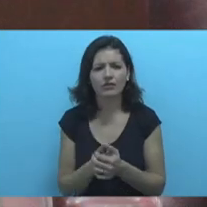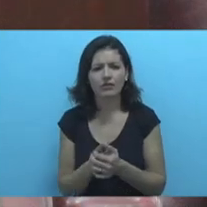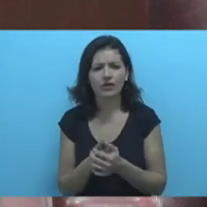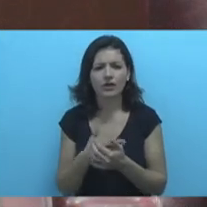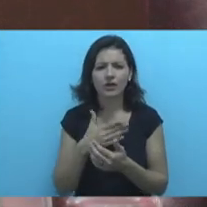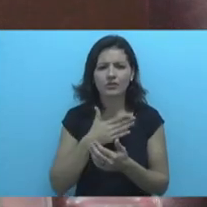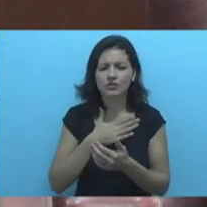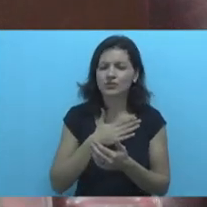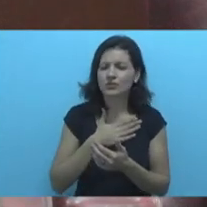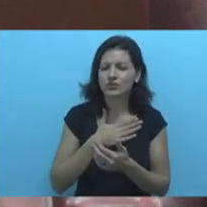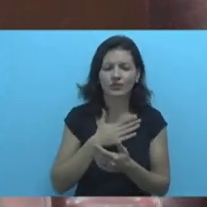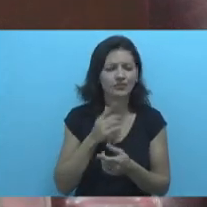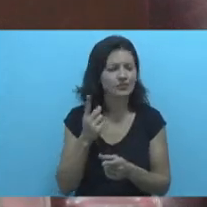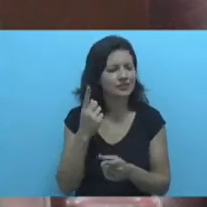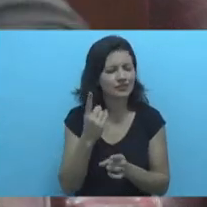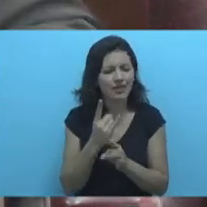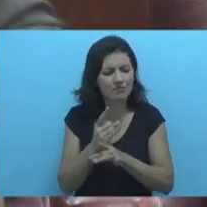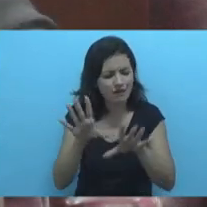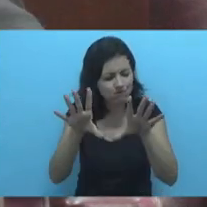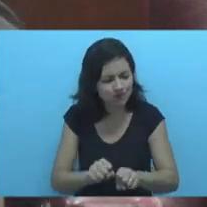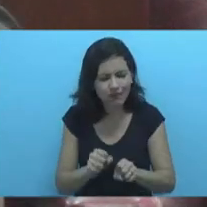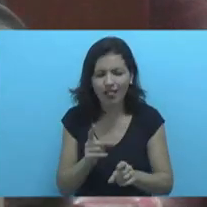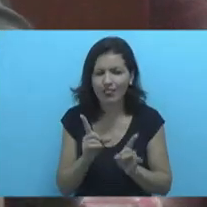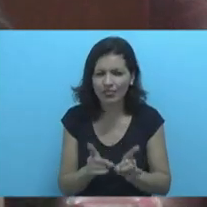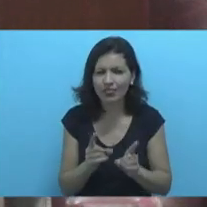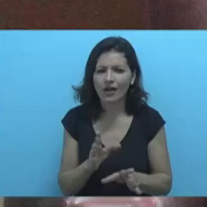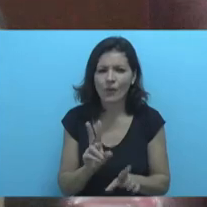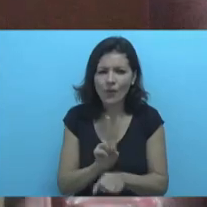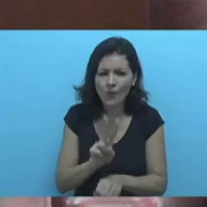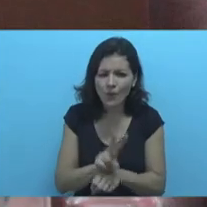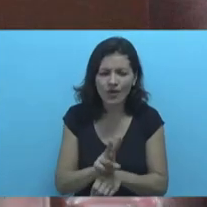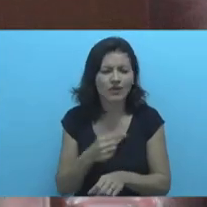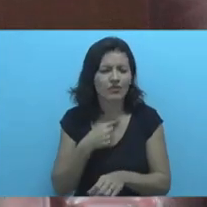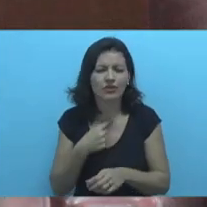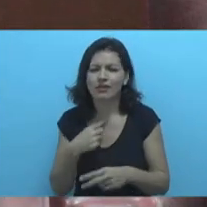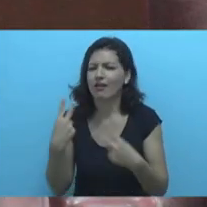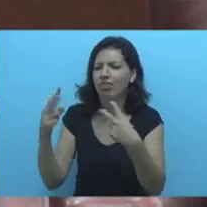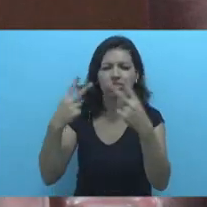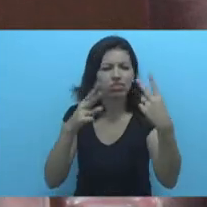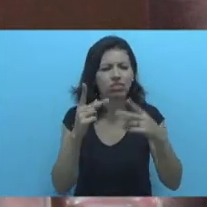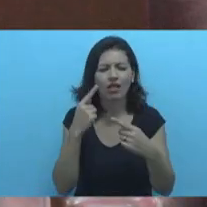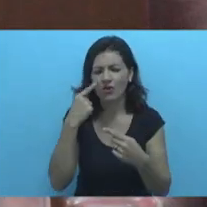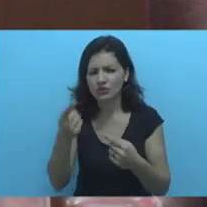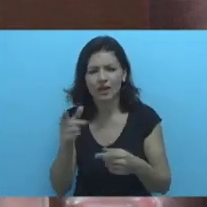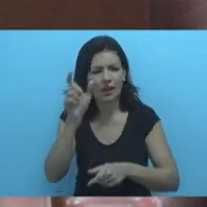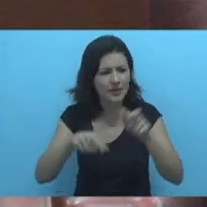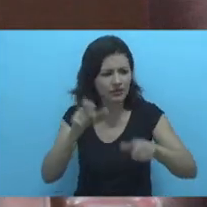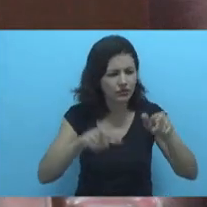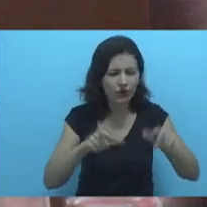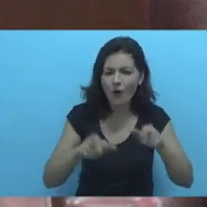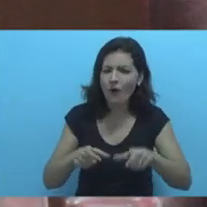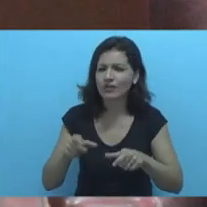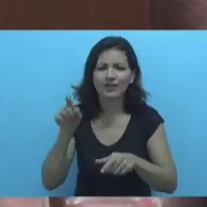la territorialidad. Yo soy un tipo que, como dirigente, me gusta andar, estar con la gente, recorrer los pueblos. Esto era Miguel Listi,